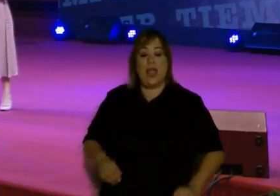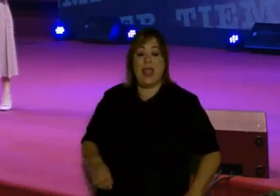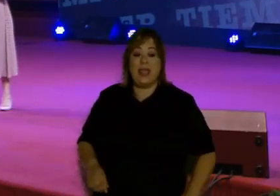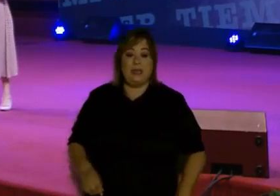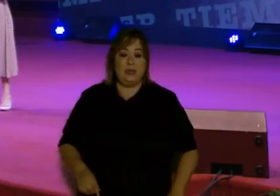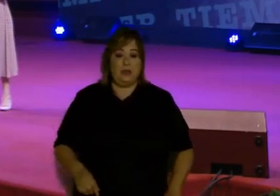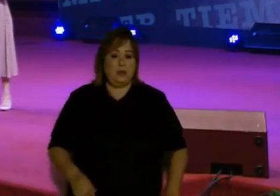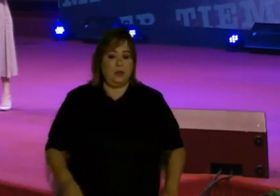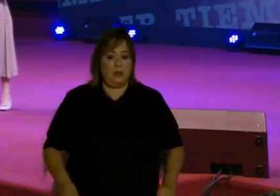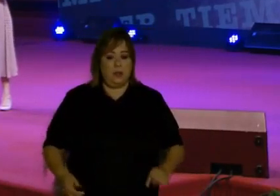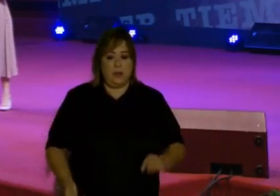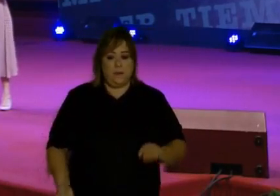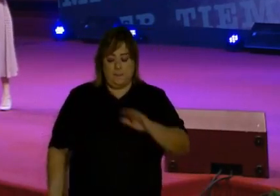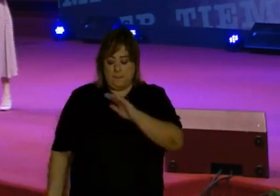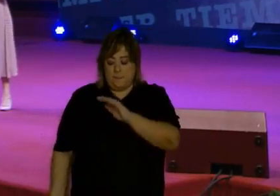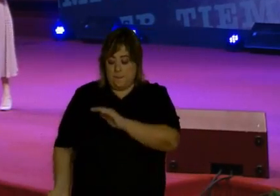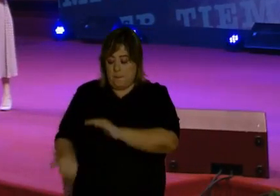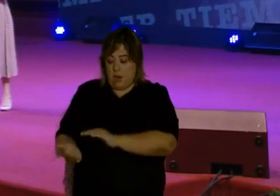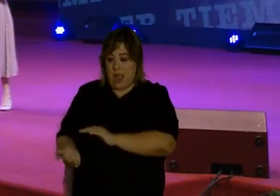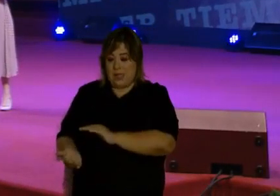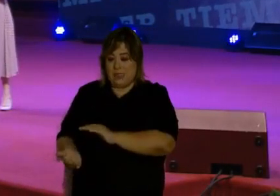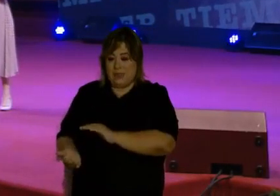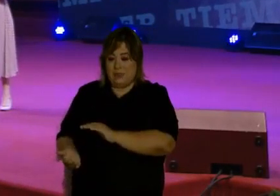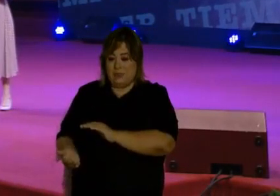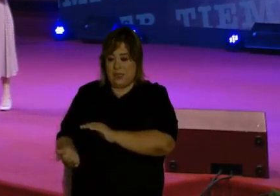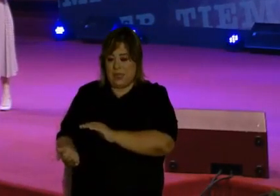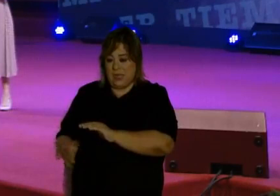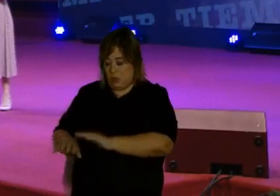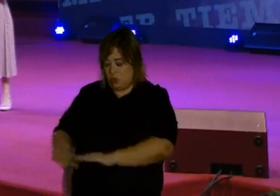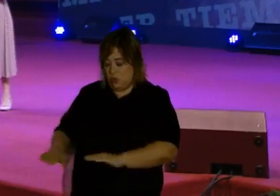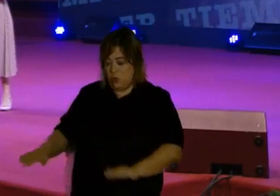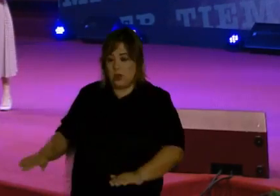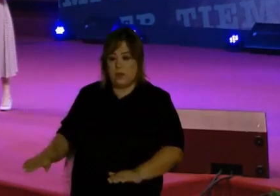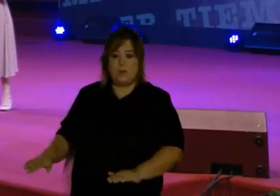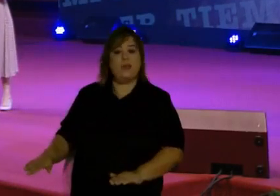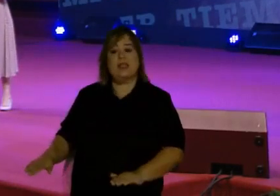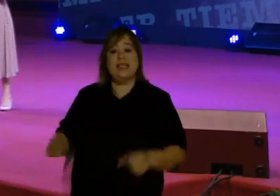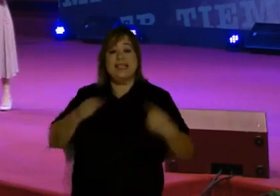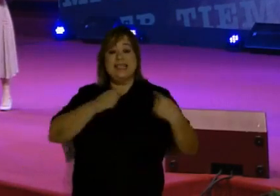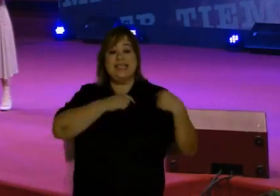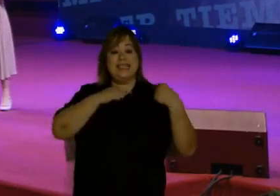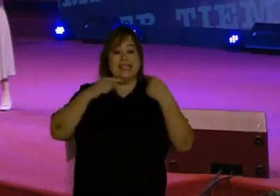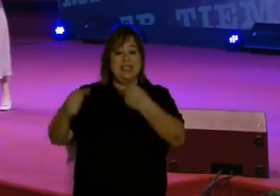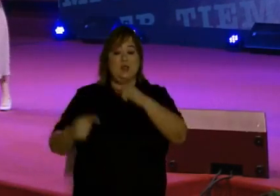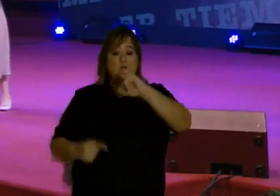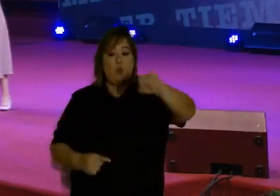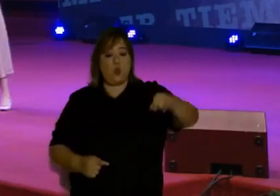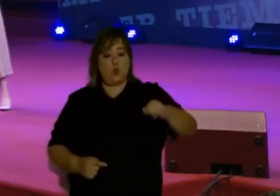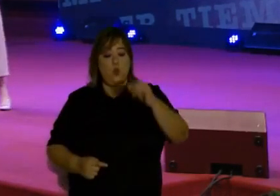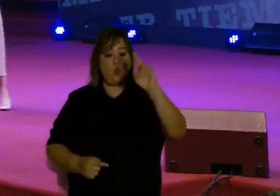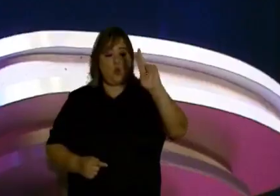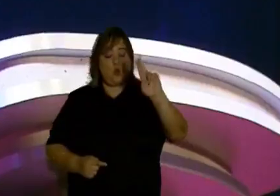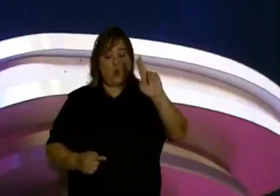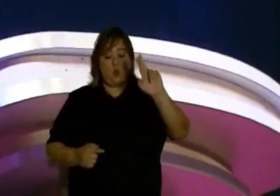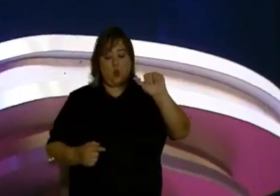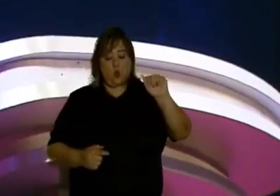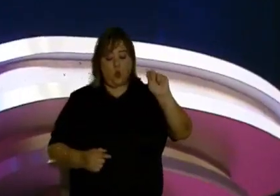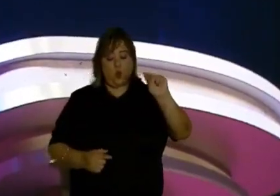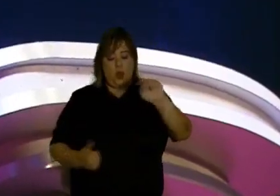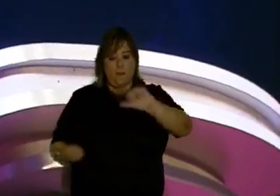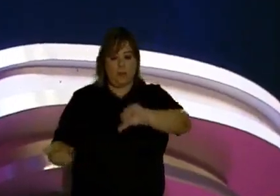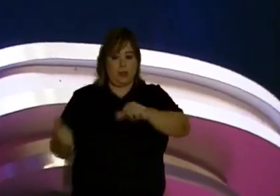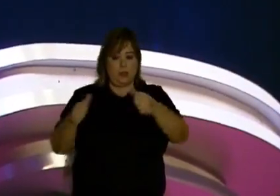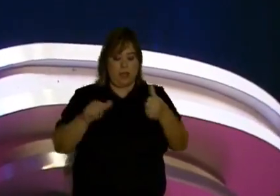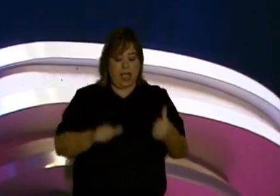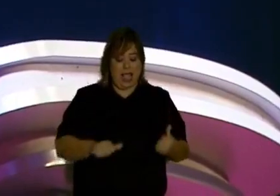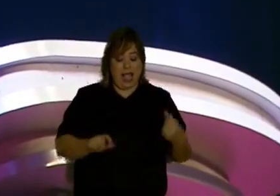de los cielos es mayor que él. Y desde los días de Juan el Bautista hasta hoy,